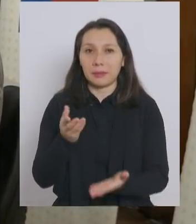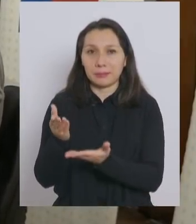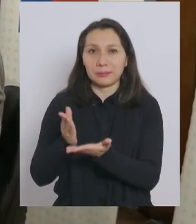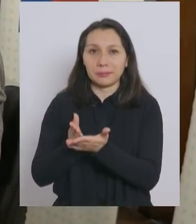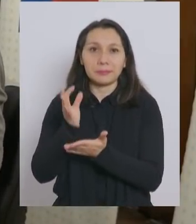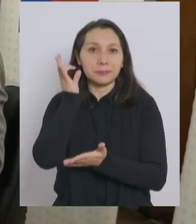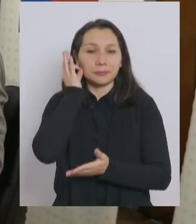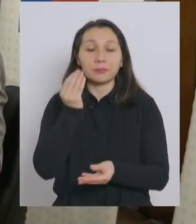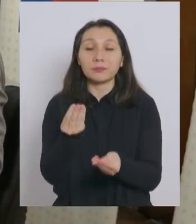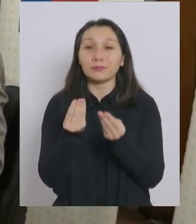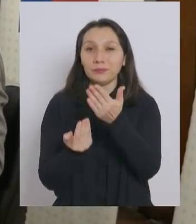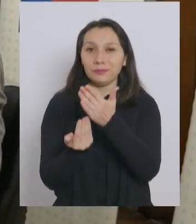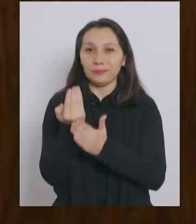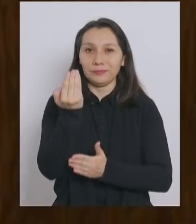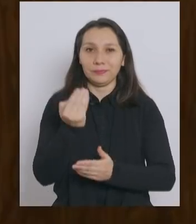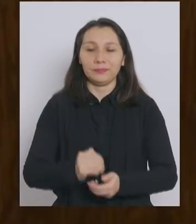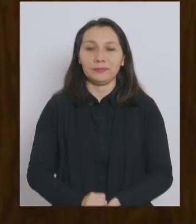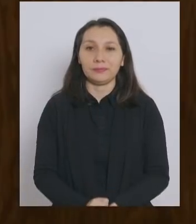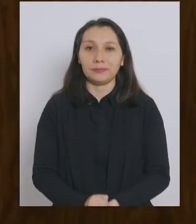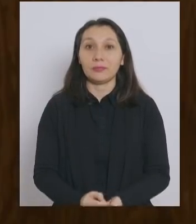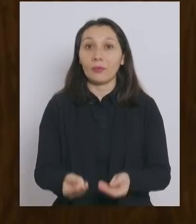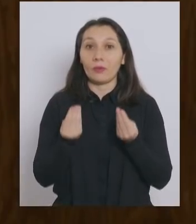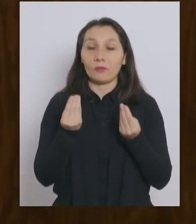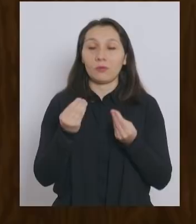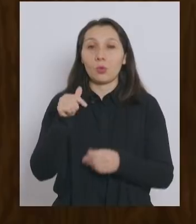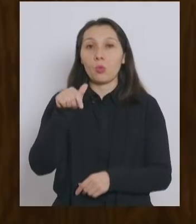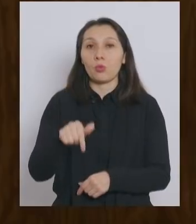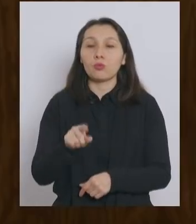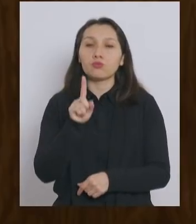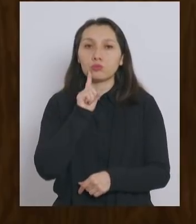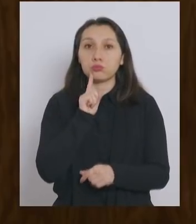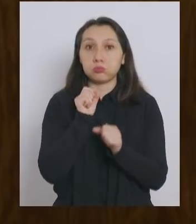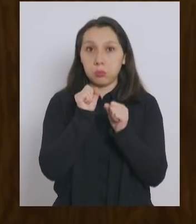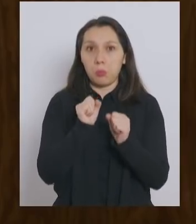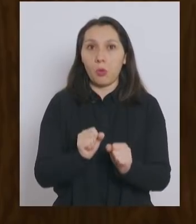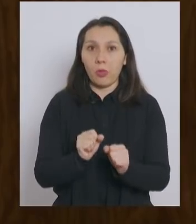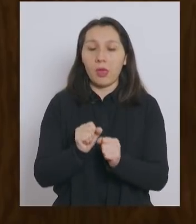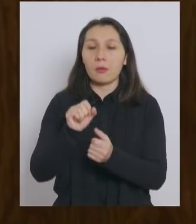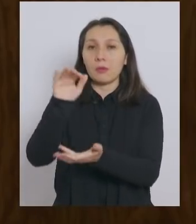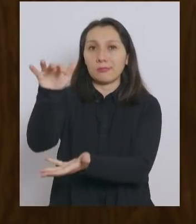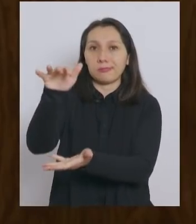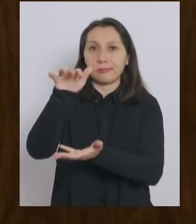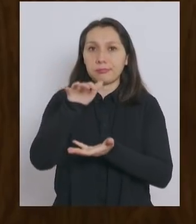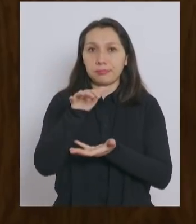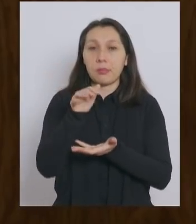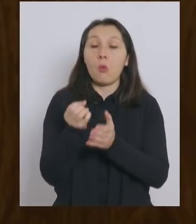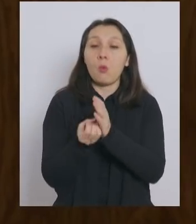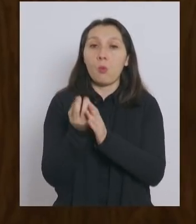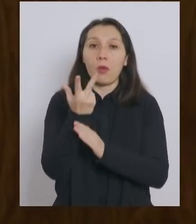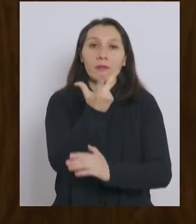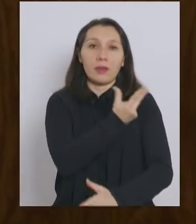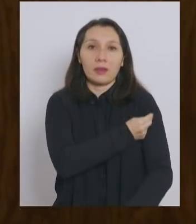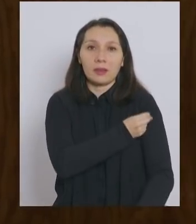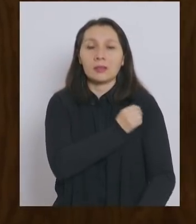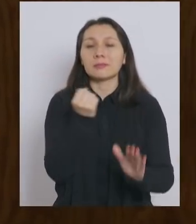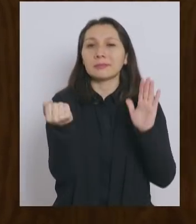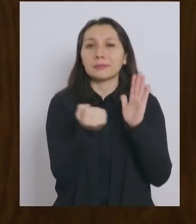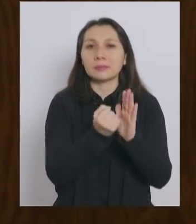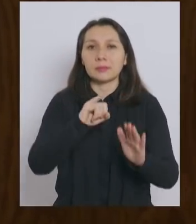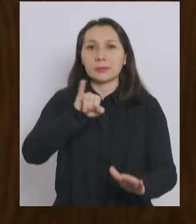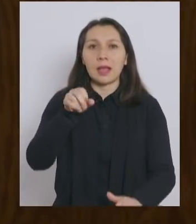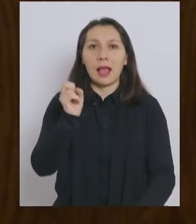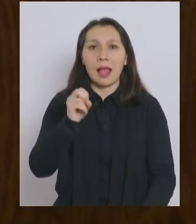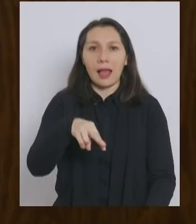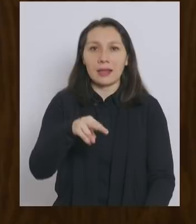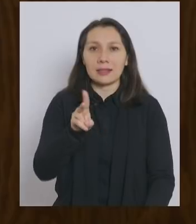Muy buen día. Y bueno, hoy tenemos la posibilidad de recibir una nueva vacuna, la vacuna de Janssen, y como ya se